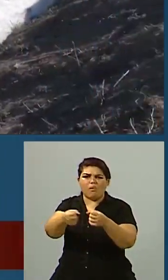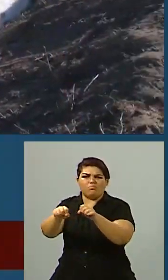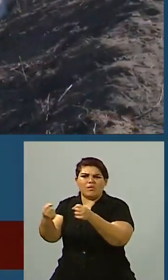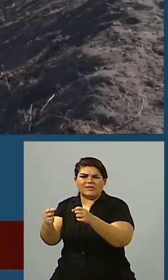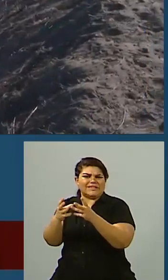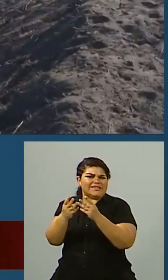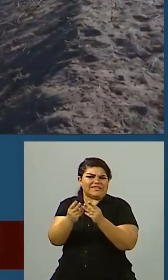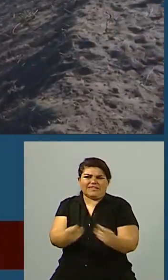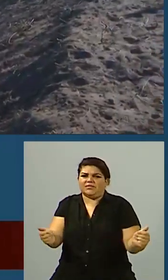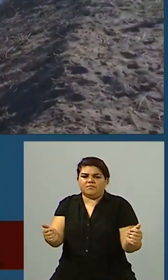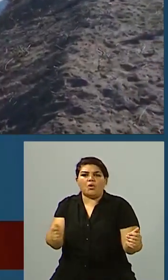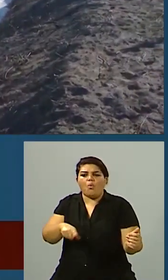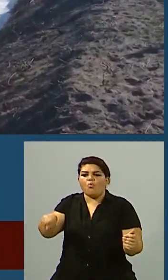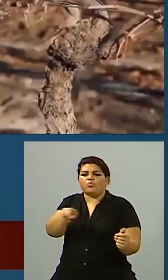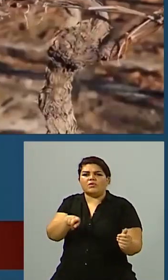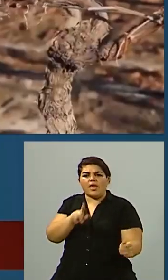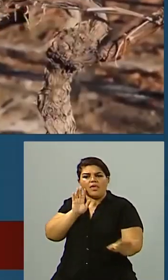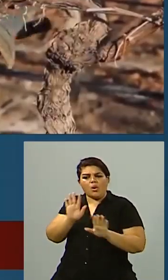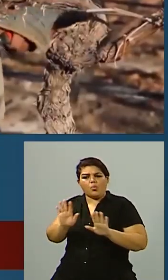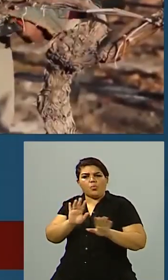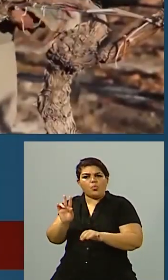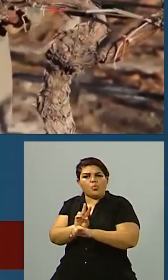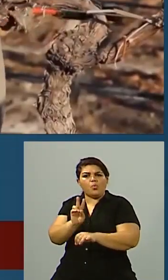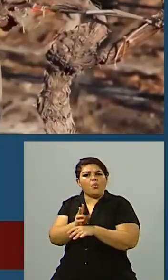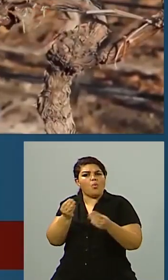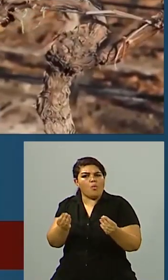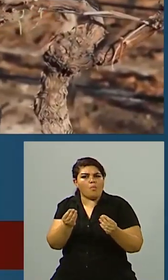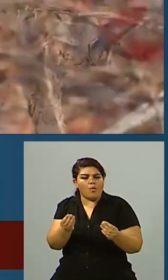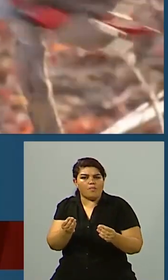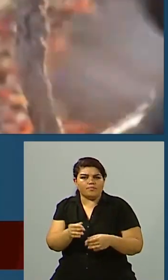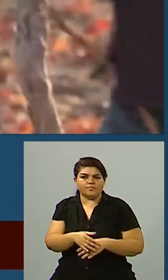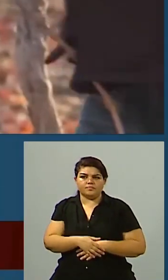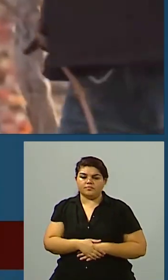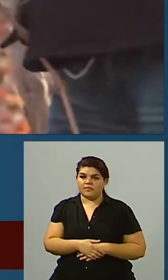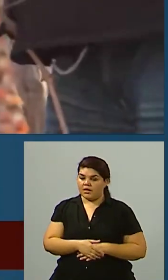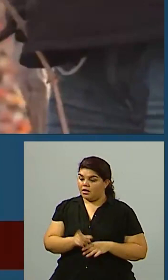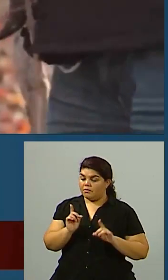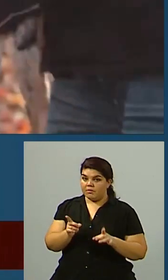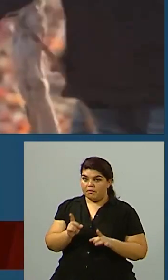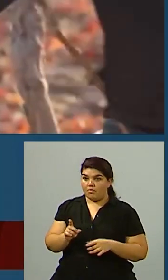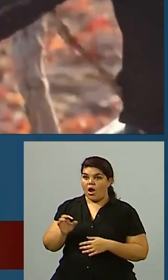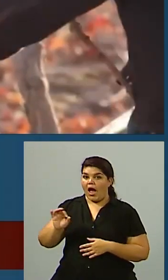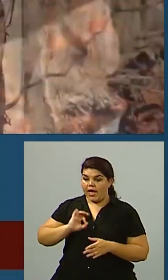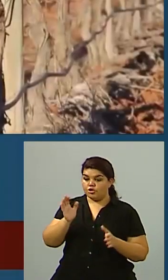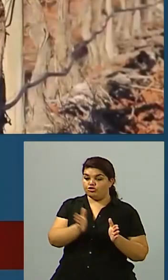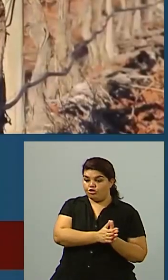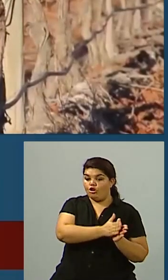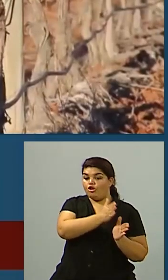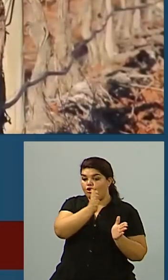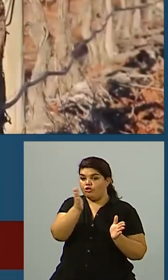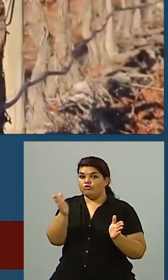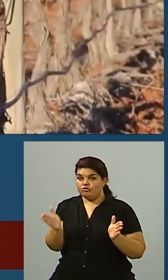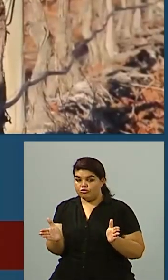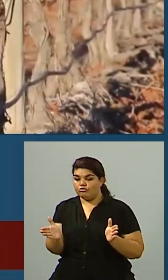digamos, el primer momento ustedes? Bueno, la verdad que si hay una época del año que se espera con